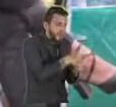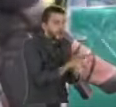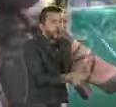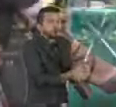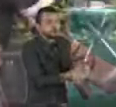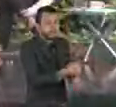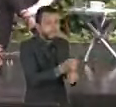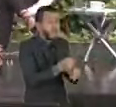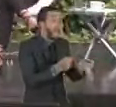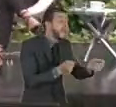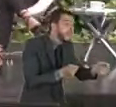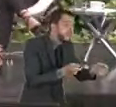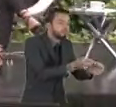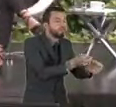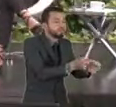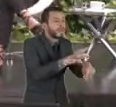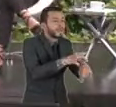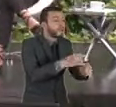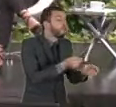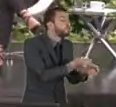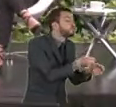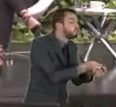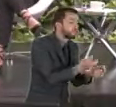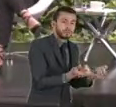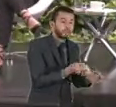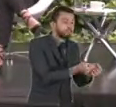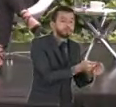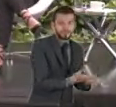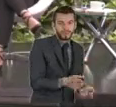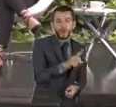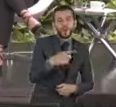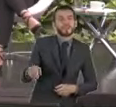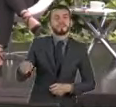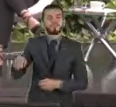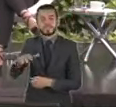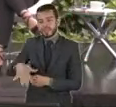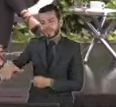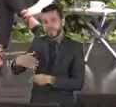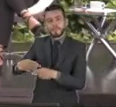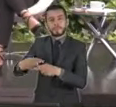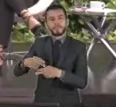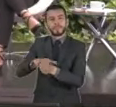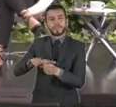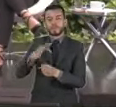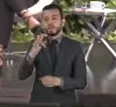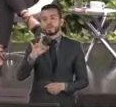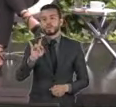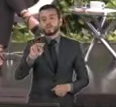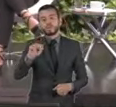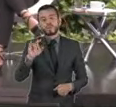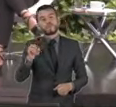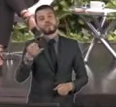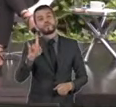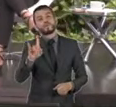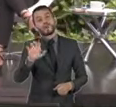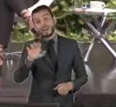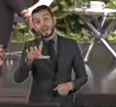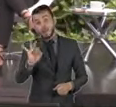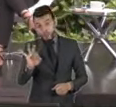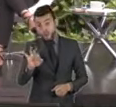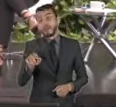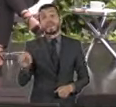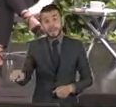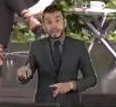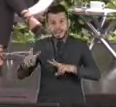hemos tenido antes. Igualmente en el Tunjuelo, que tenemos una oportunidad extraordinaria de transformar un suelo de uso